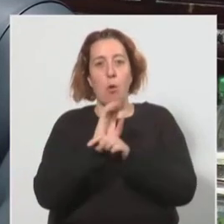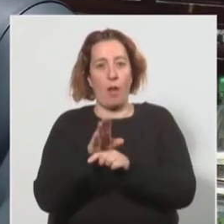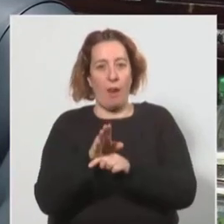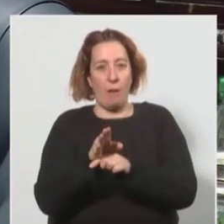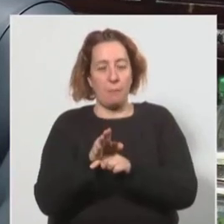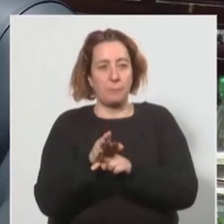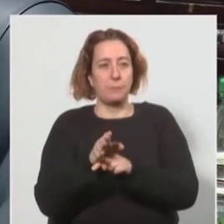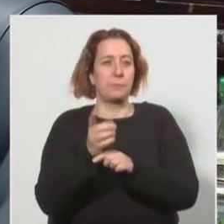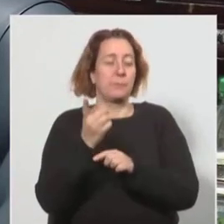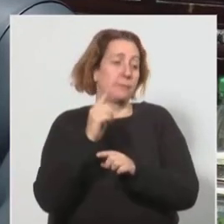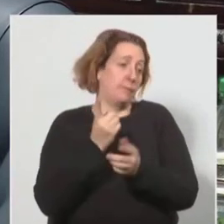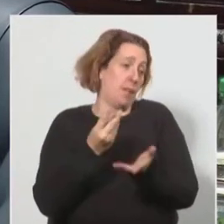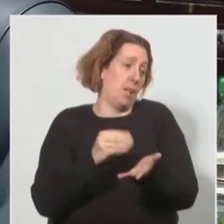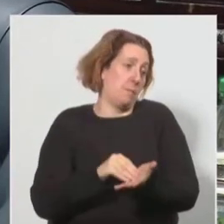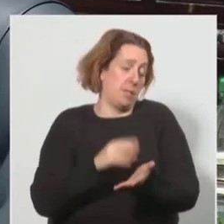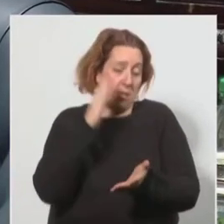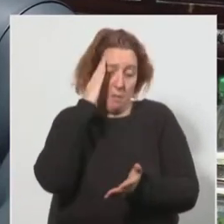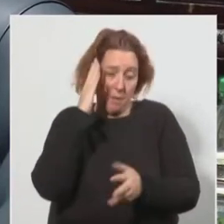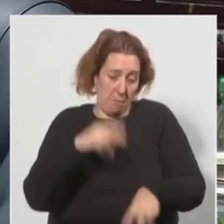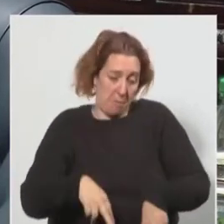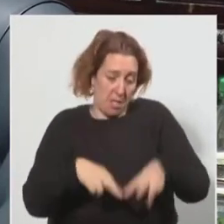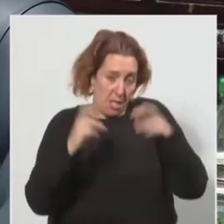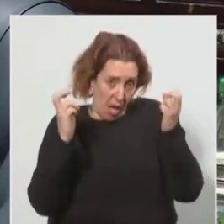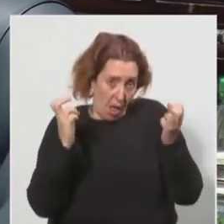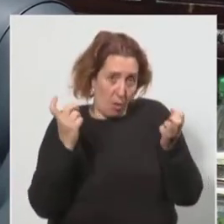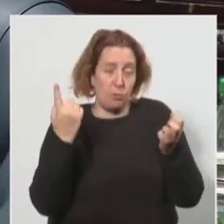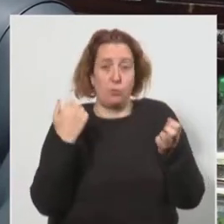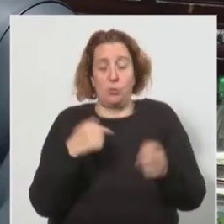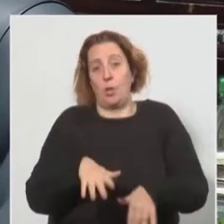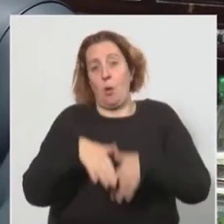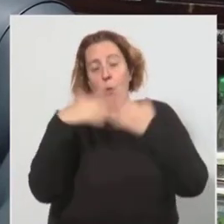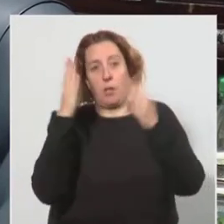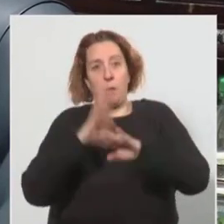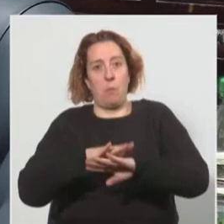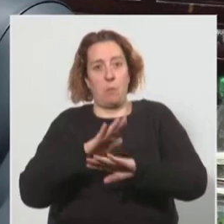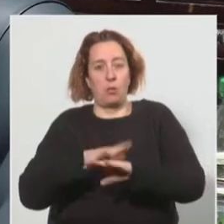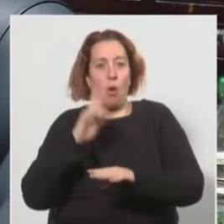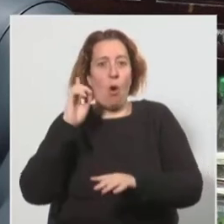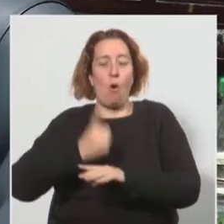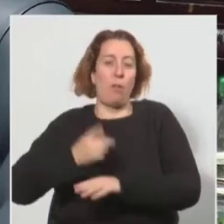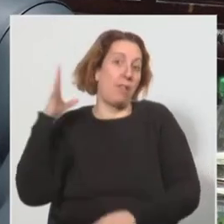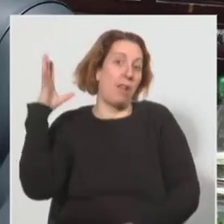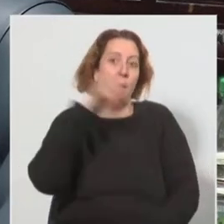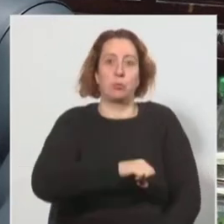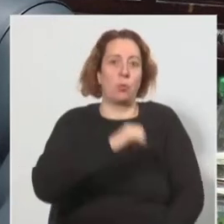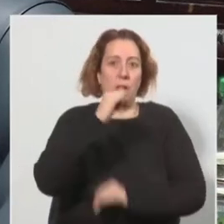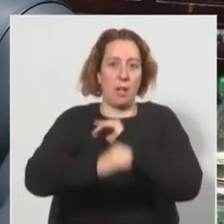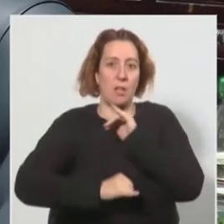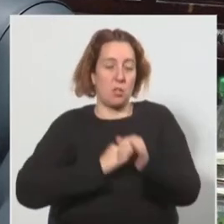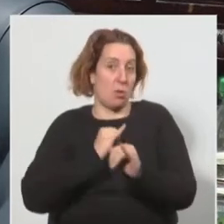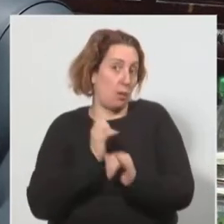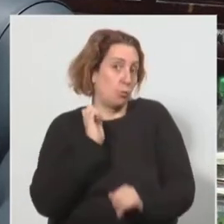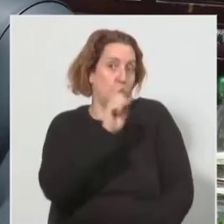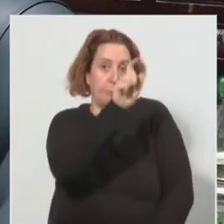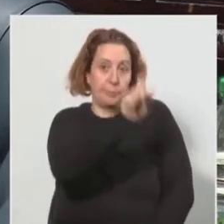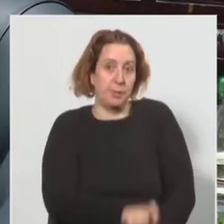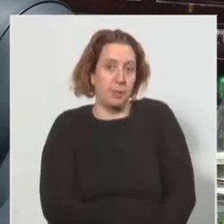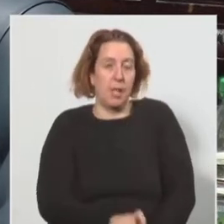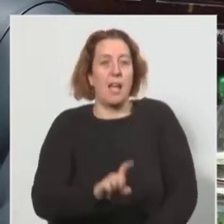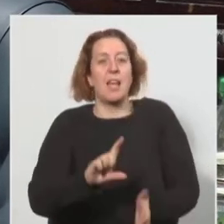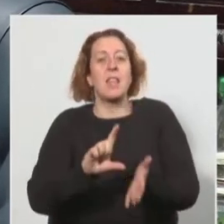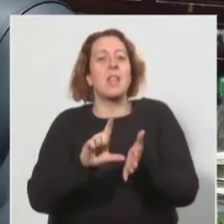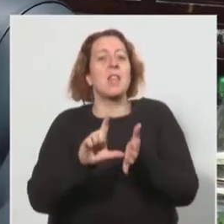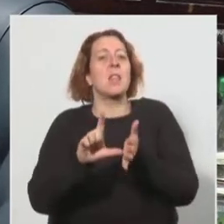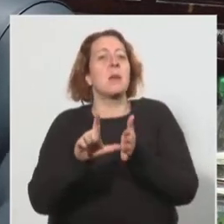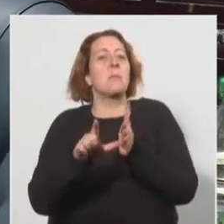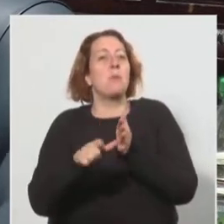lo que en cualquier momento podía recaer una orden de captura internacional sobre su persona. La demora de